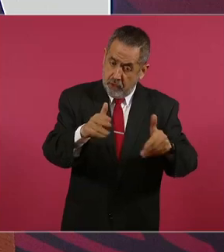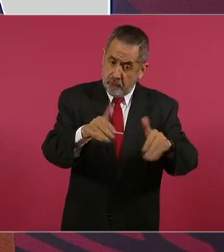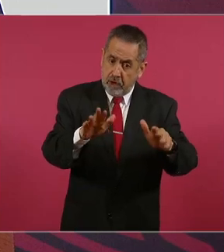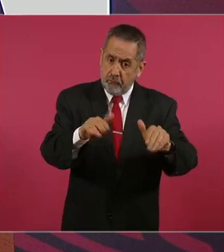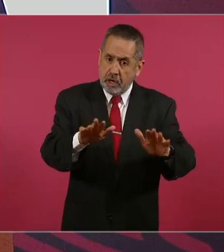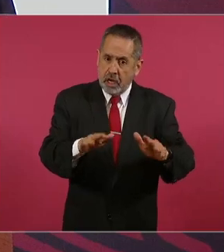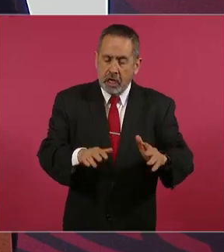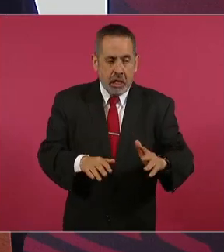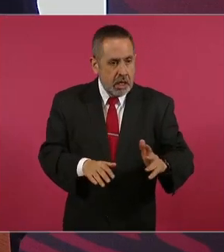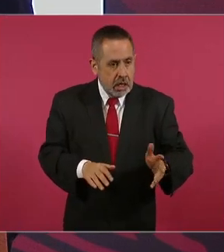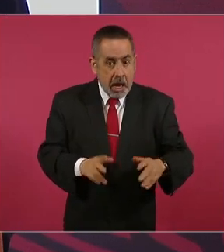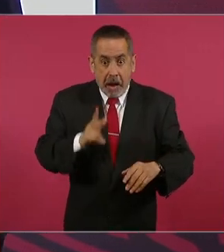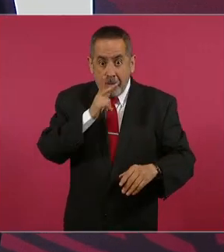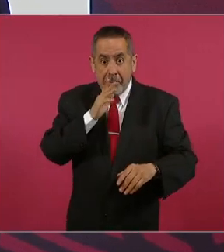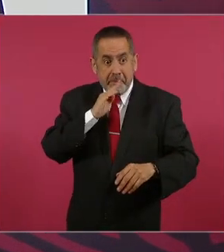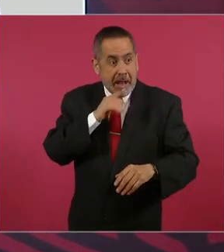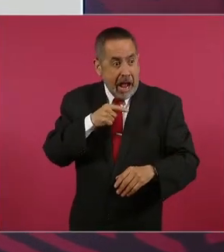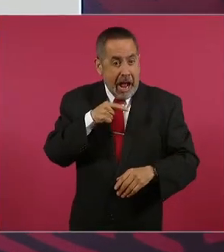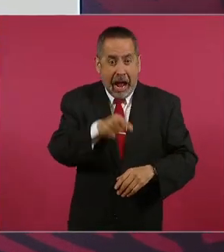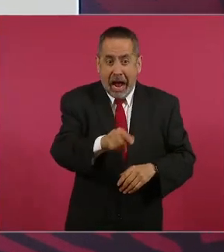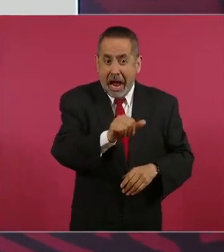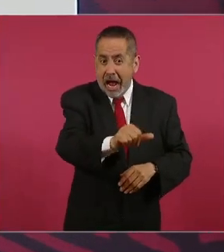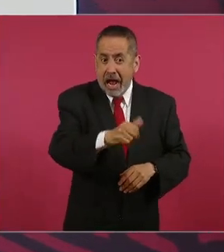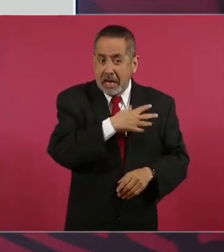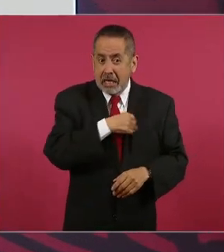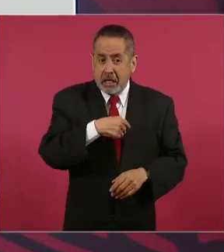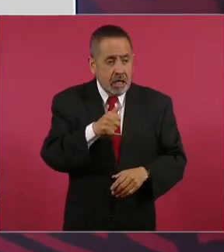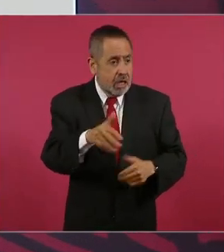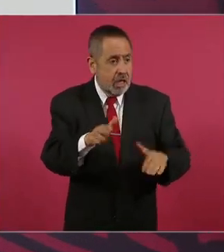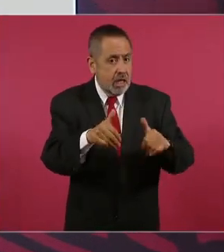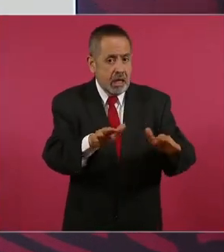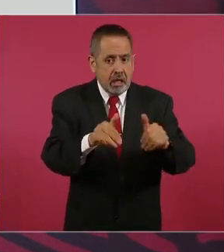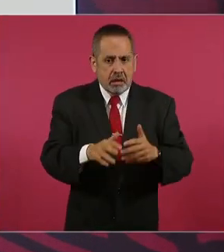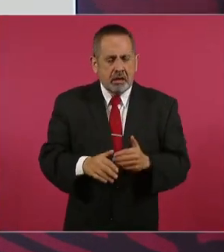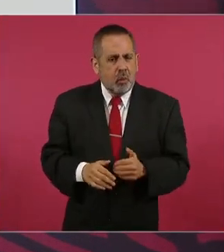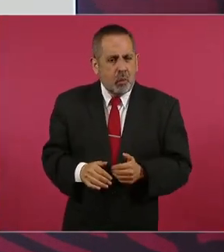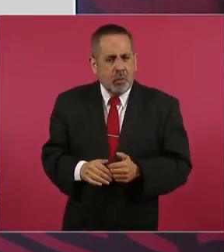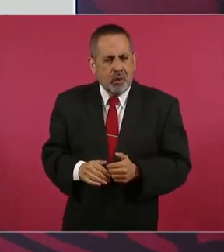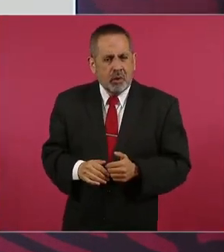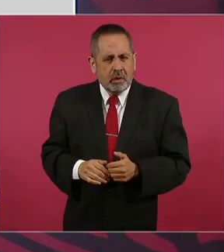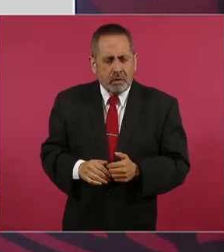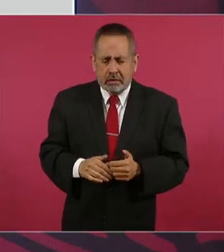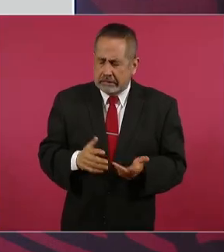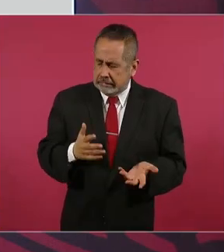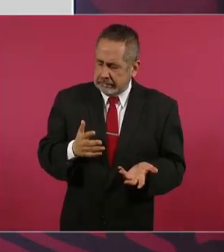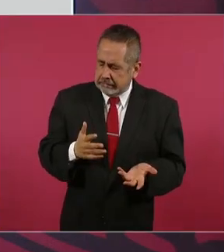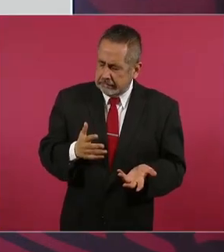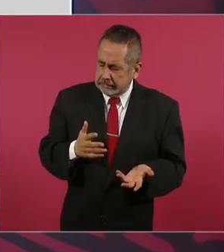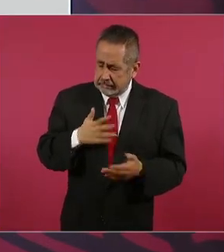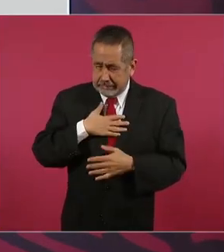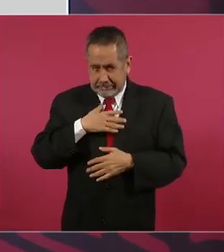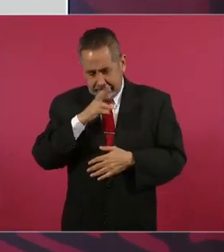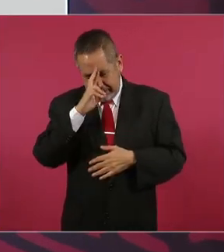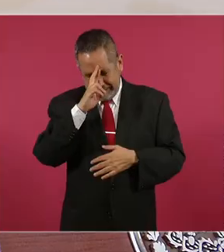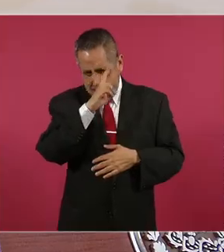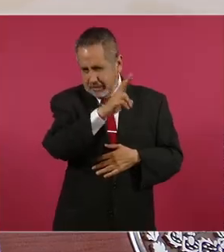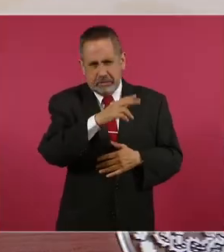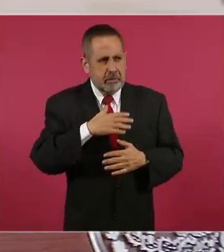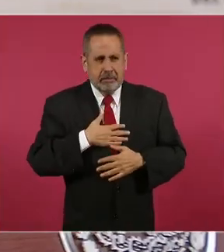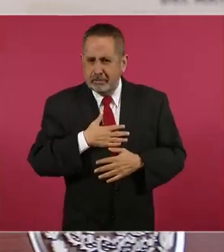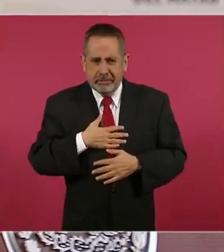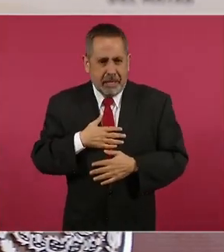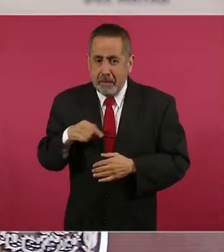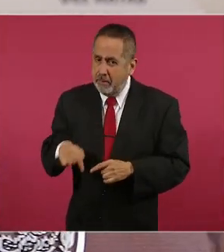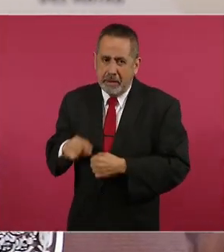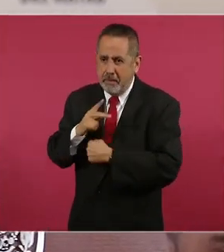para afuera, el papá y la mamá. Eso, o sea, con todo respeto, nuestro país no